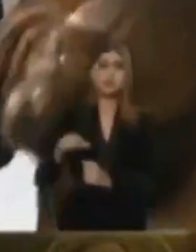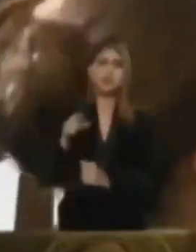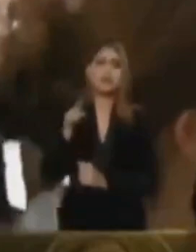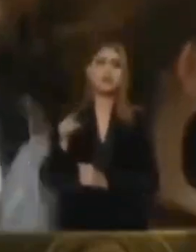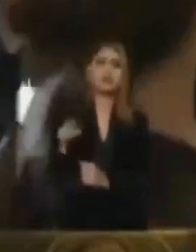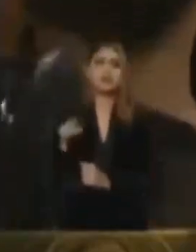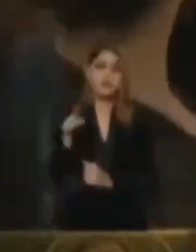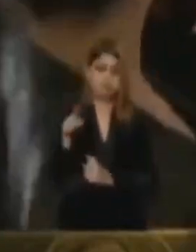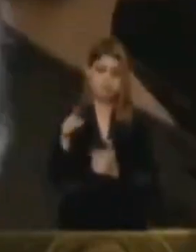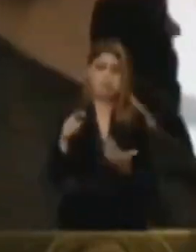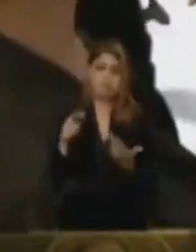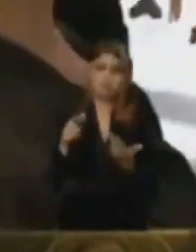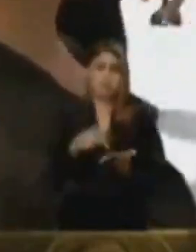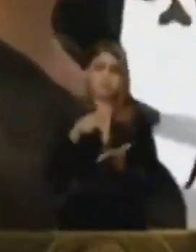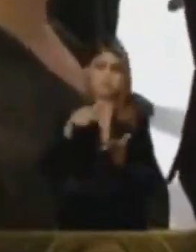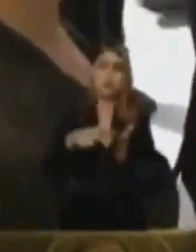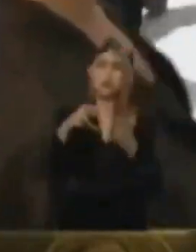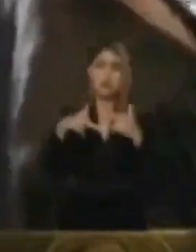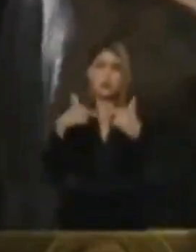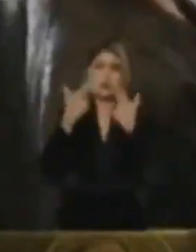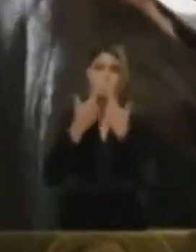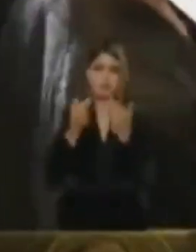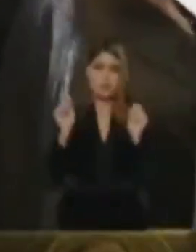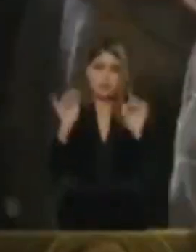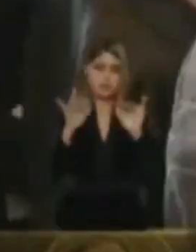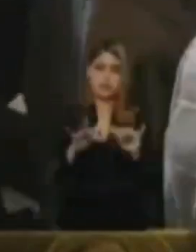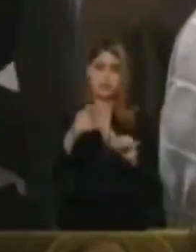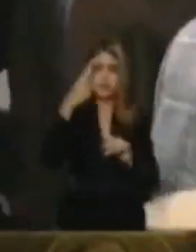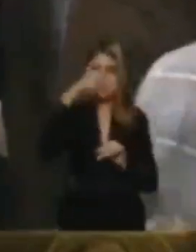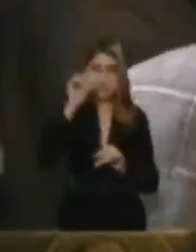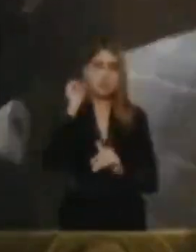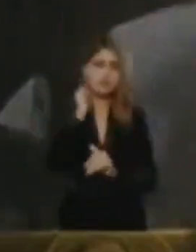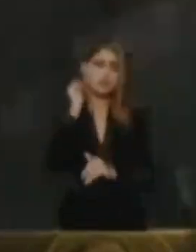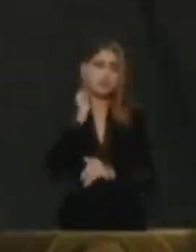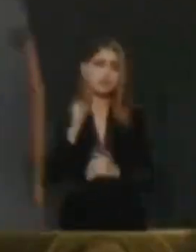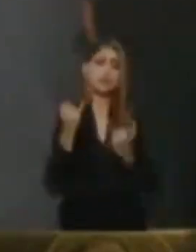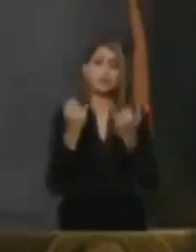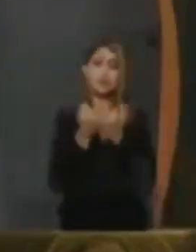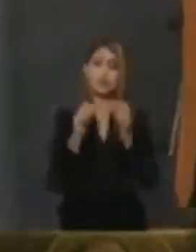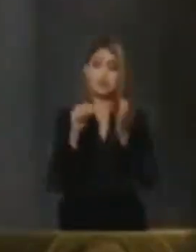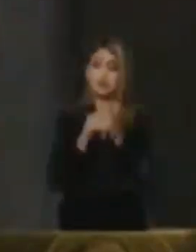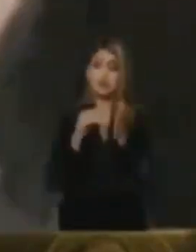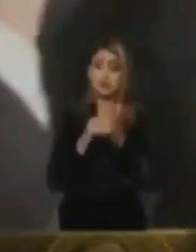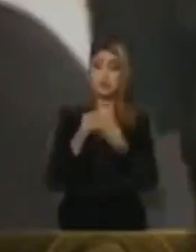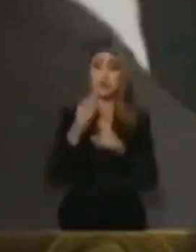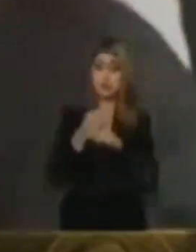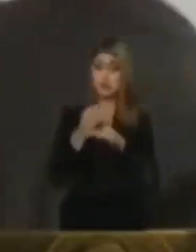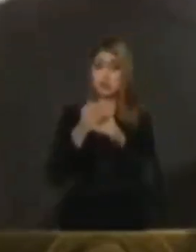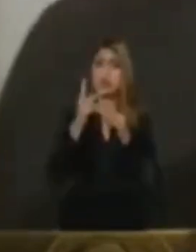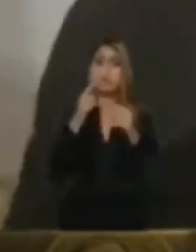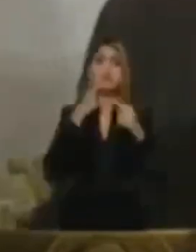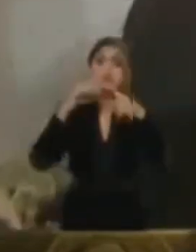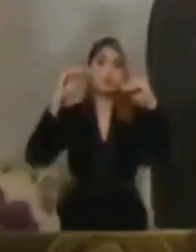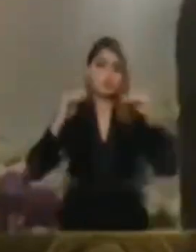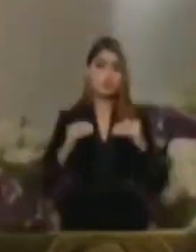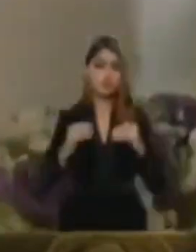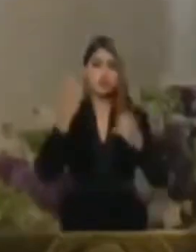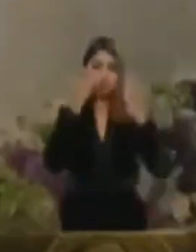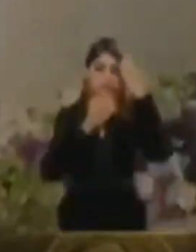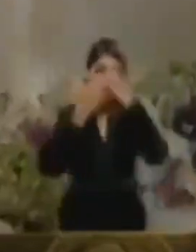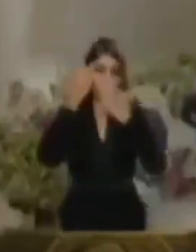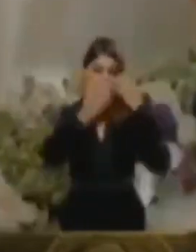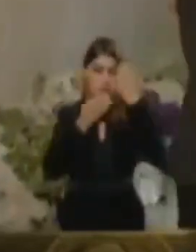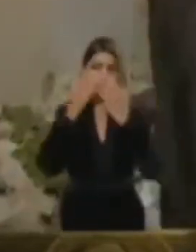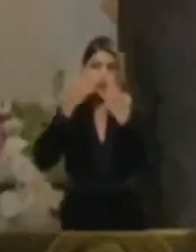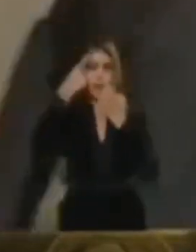cabo debates muy interesantes, y algunos de estos debates que aún están vigentes en el análisis, en la discusión